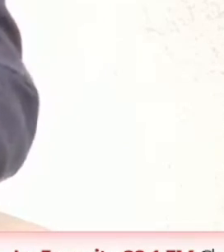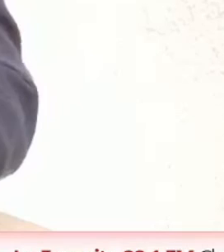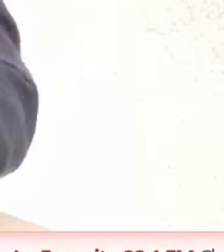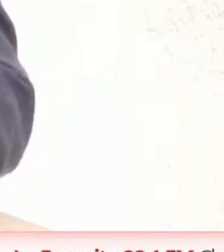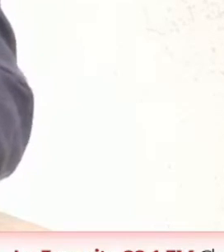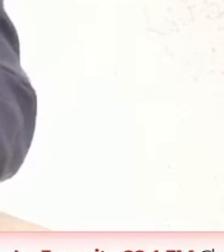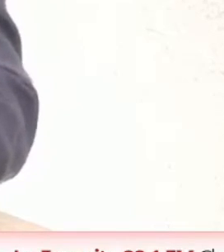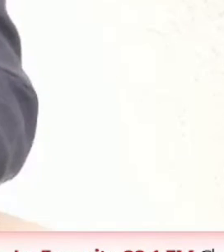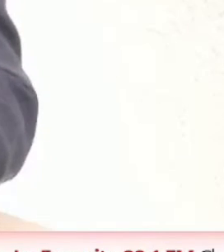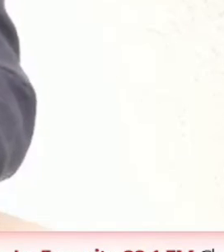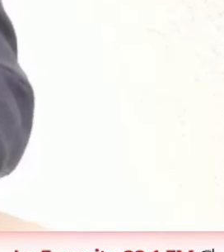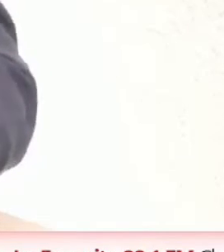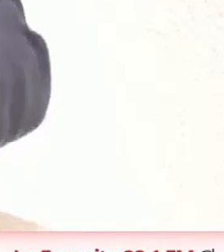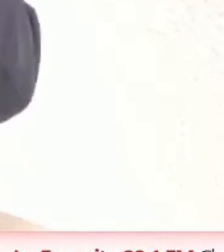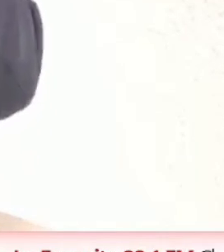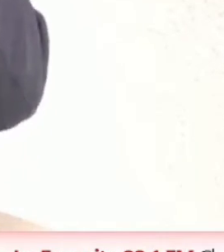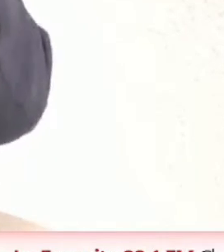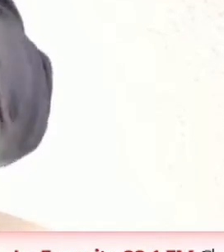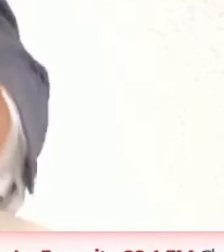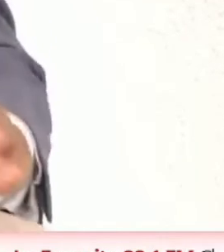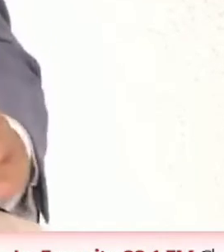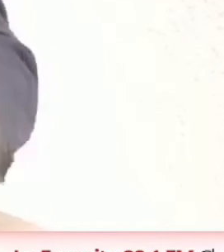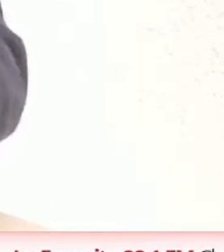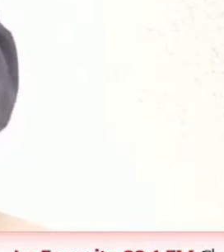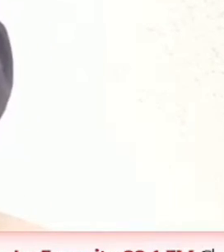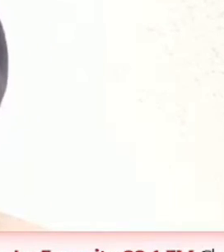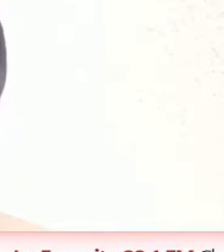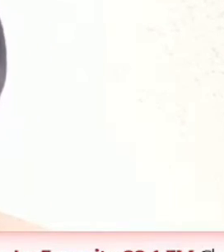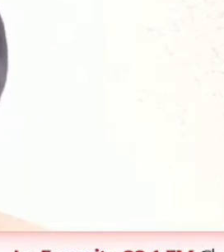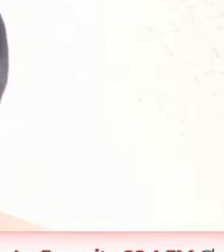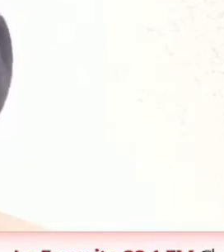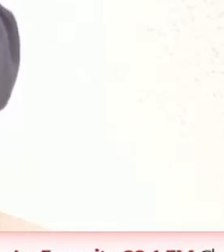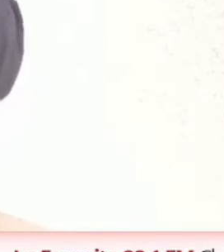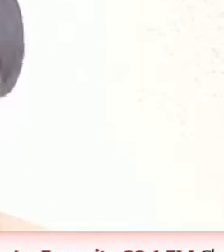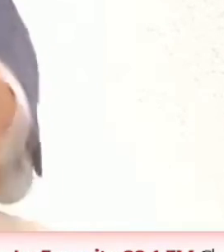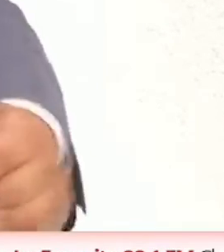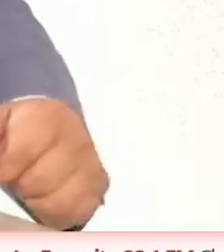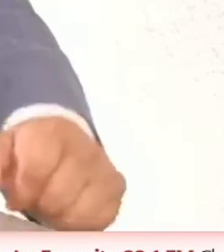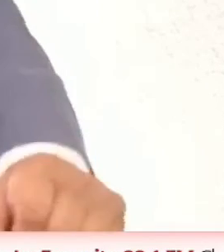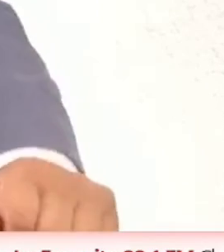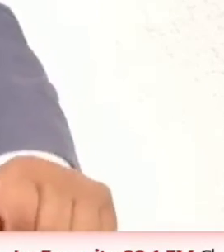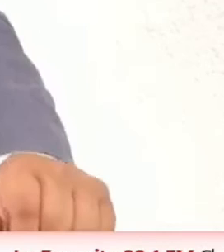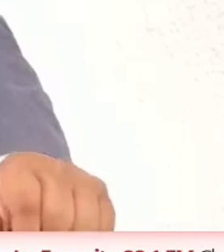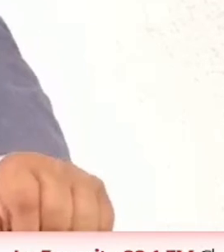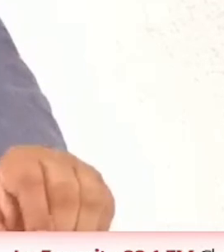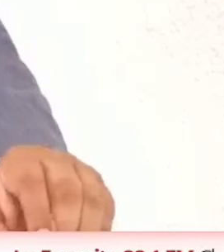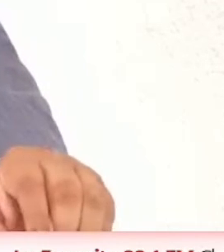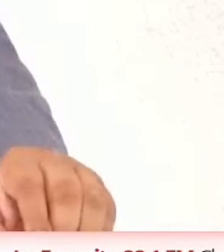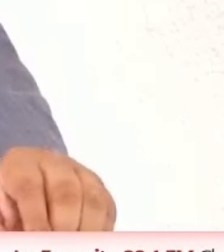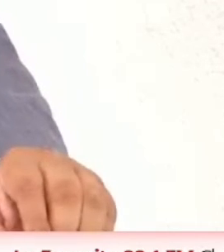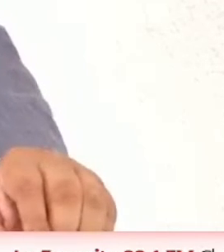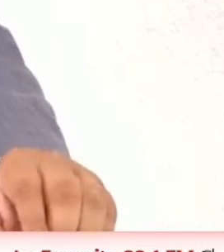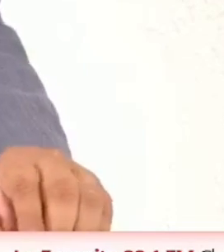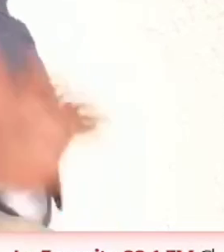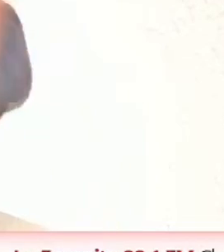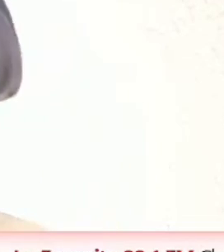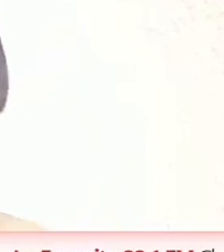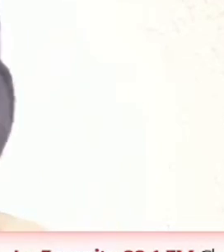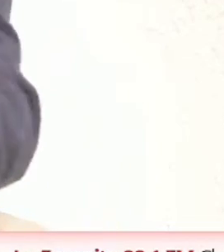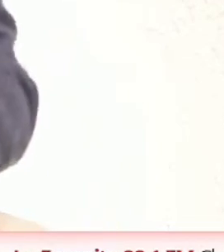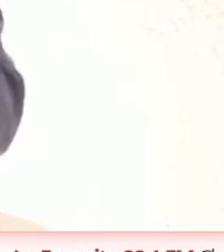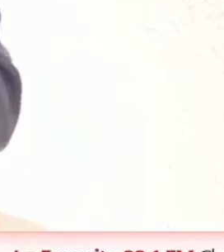cigarros encendidas o presuntamente apagadas, pues se pueden generar este tipo de